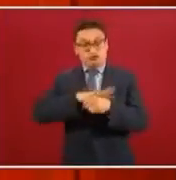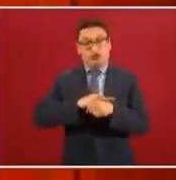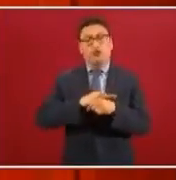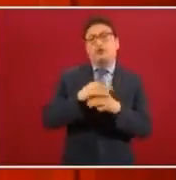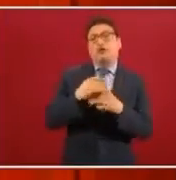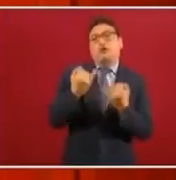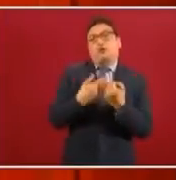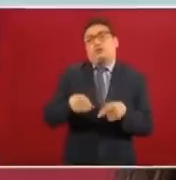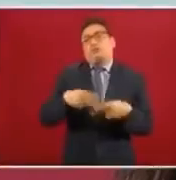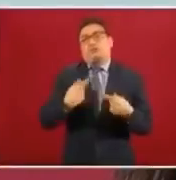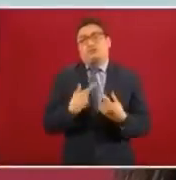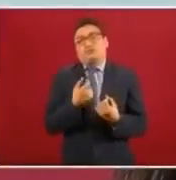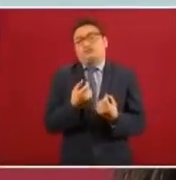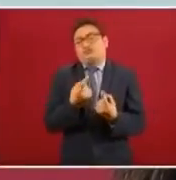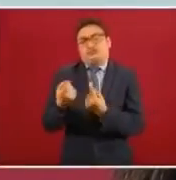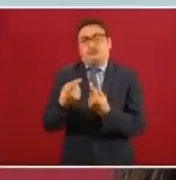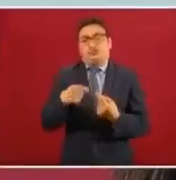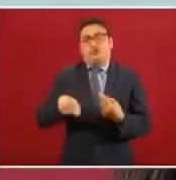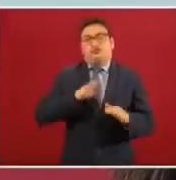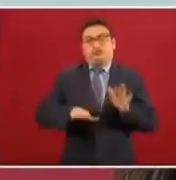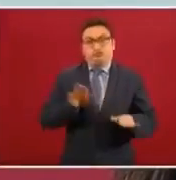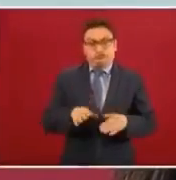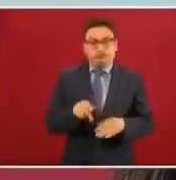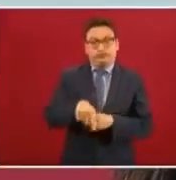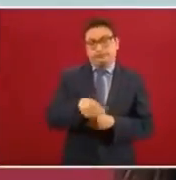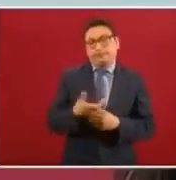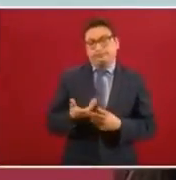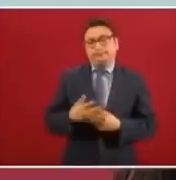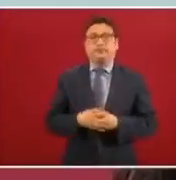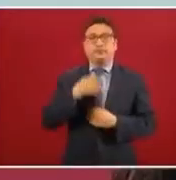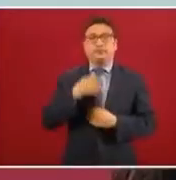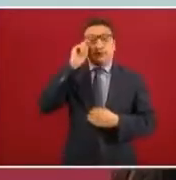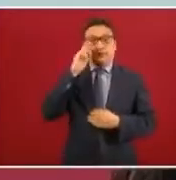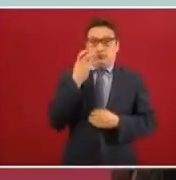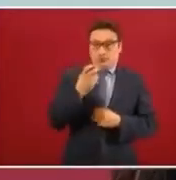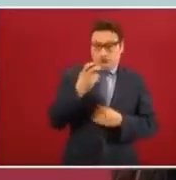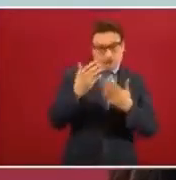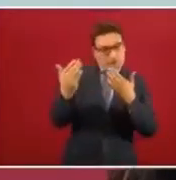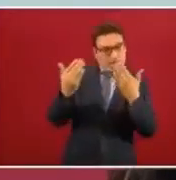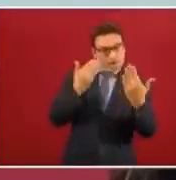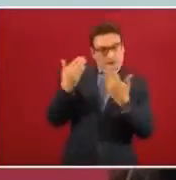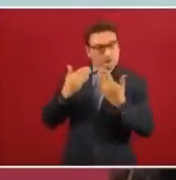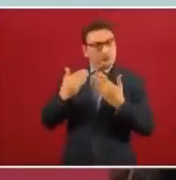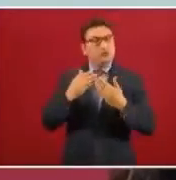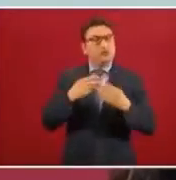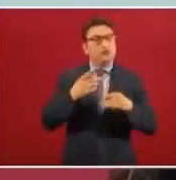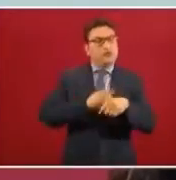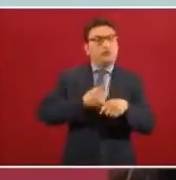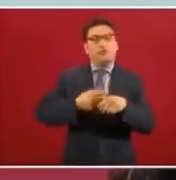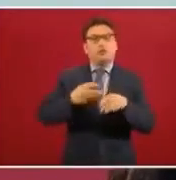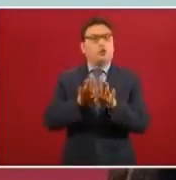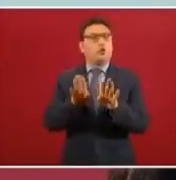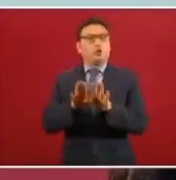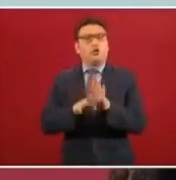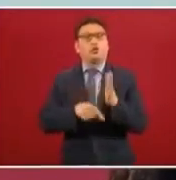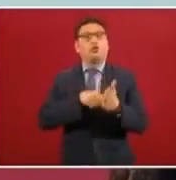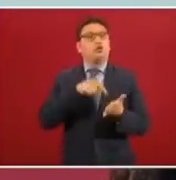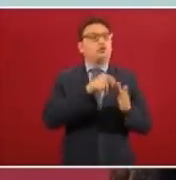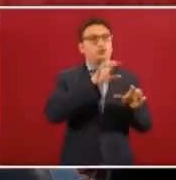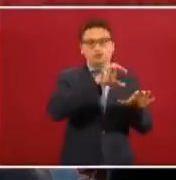que han perdido la vida entonces para poder comparar realmente cómo está ocurriendo la enfermedad en las distintas entidades